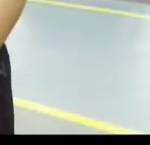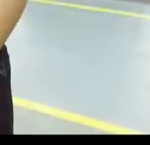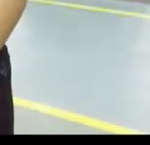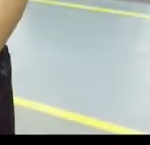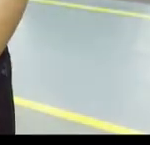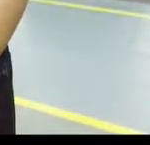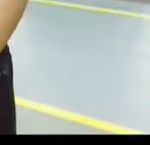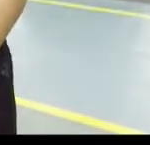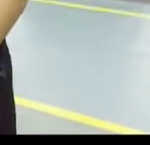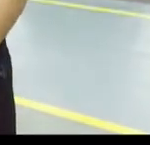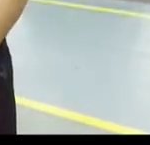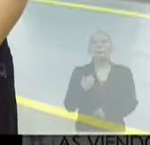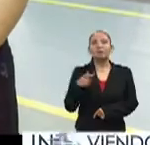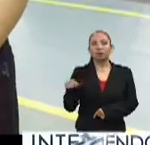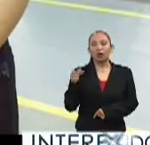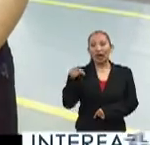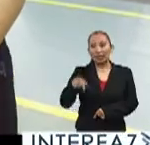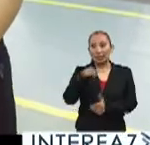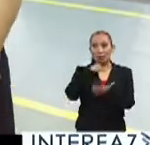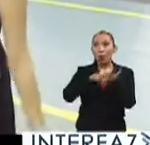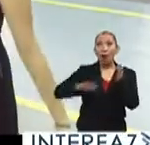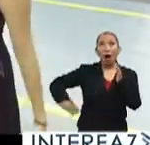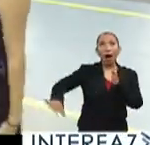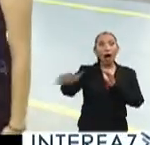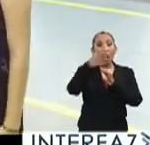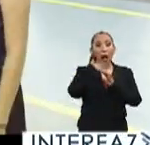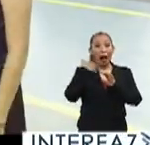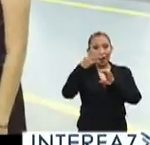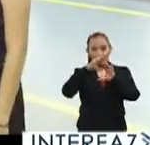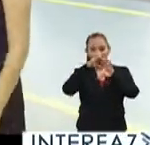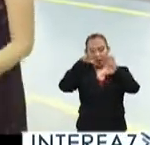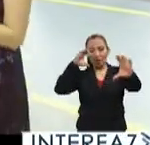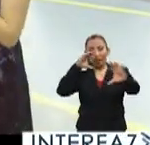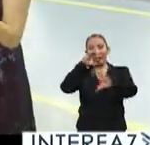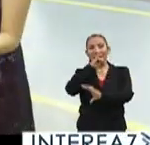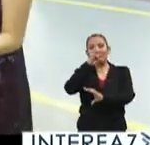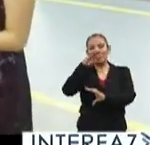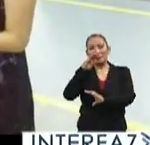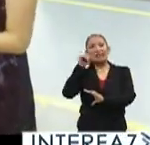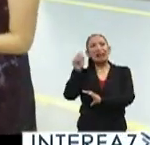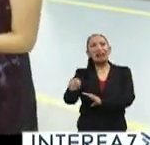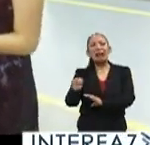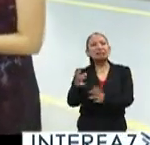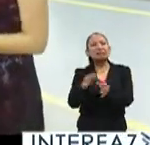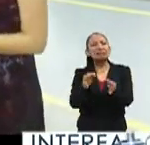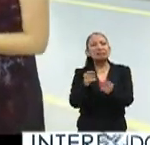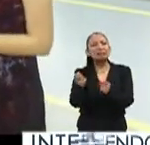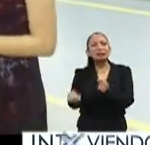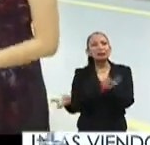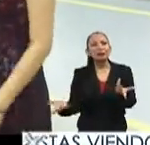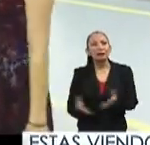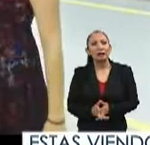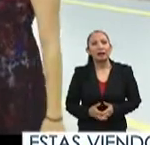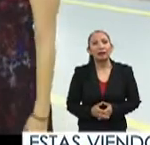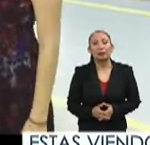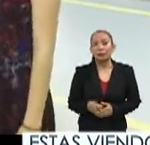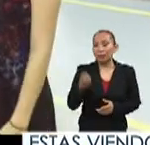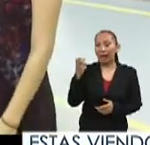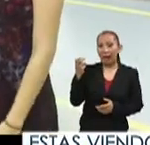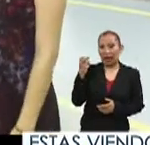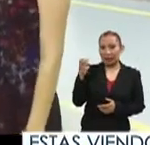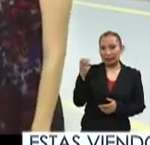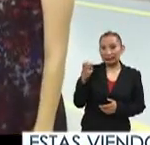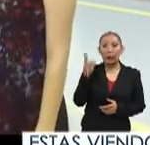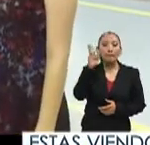Pedro, estábamos dentro de este vehículo, es EV. ¿Puedes explicarnos un poco de qué se trata? Sí, este es